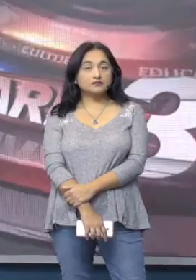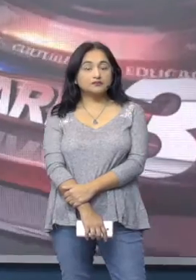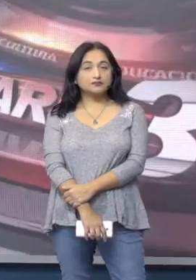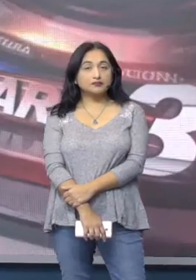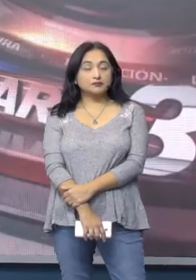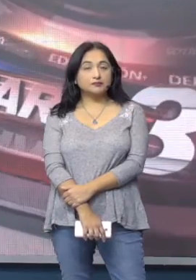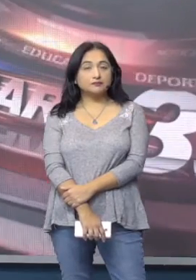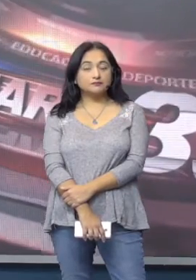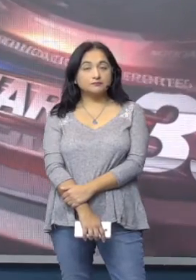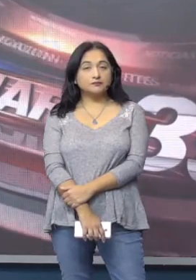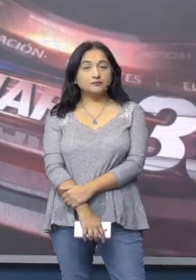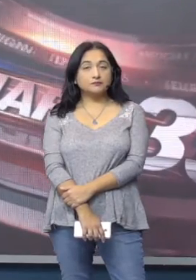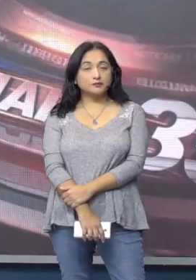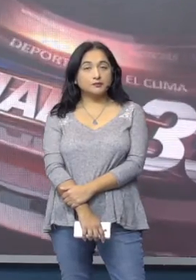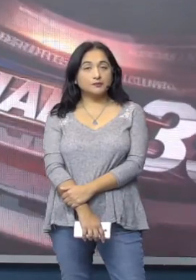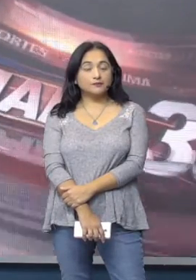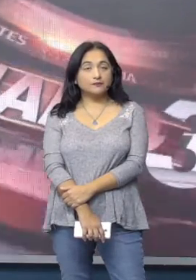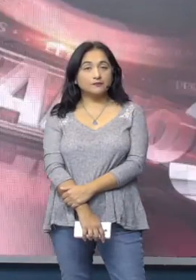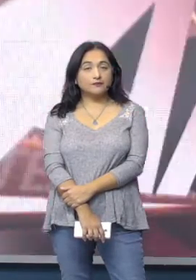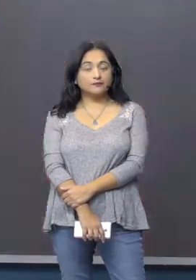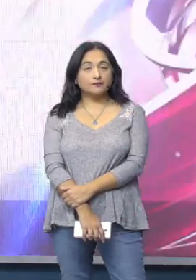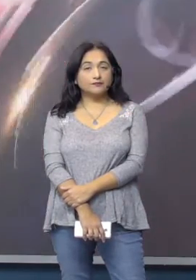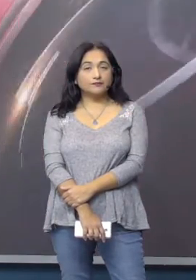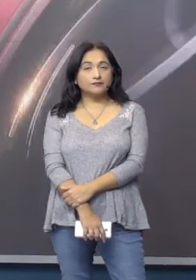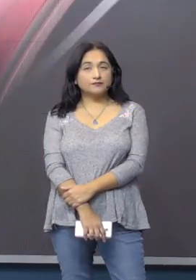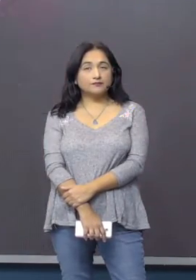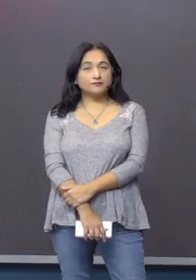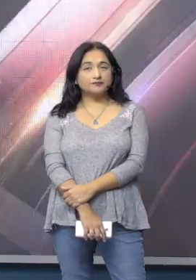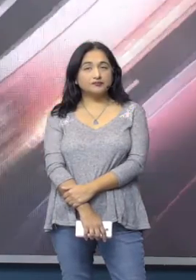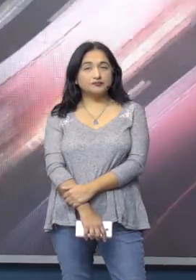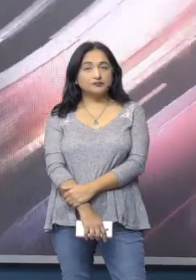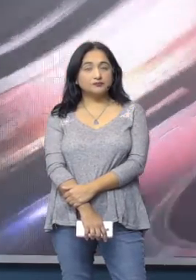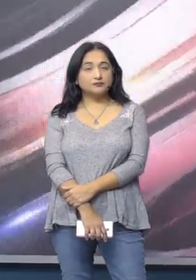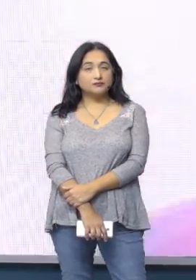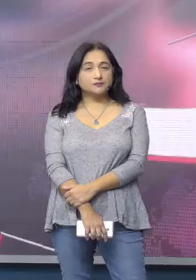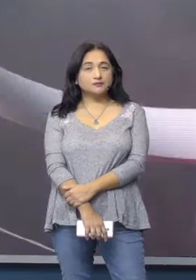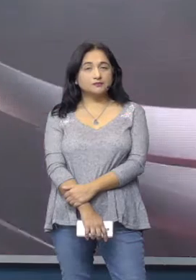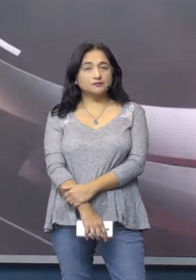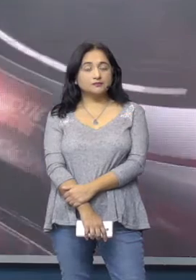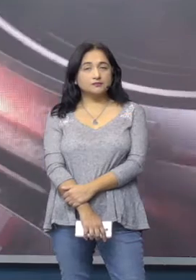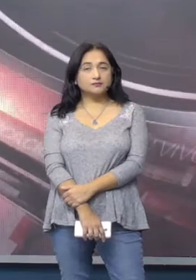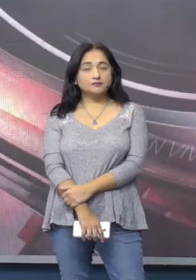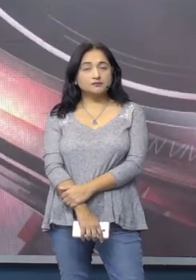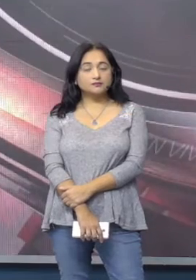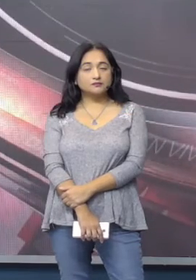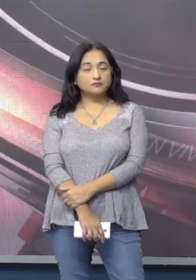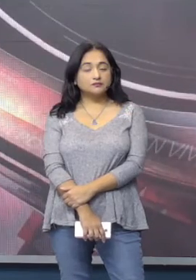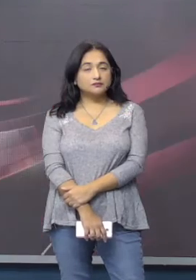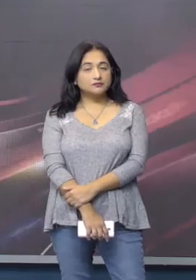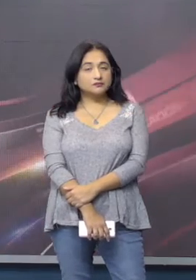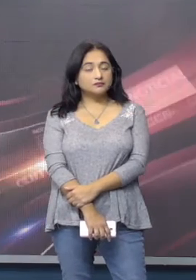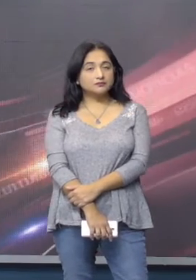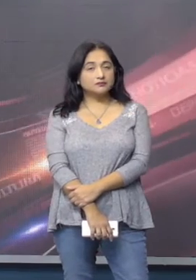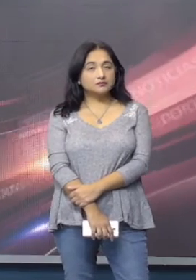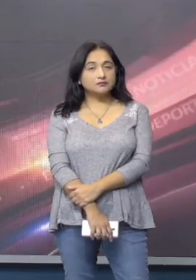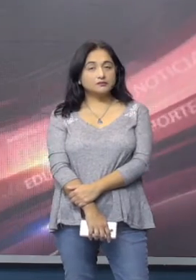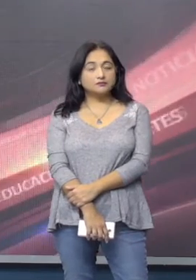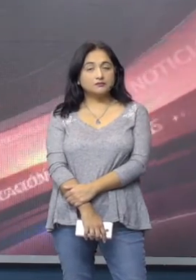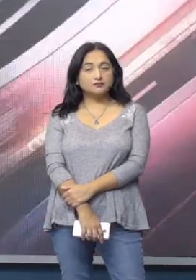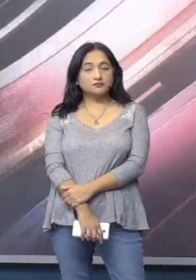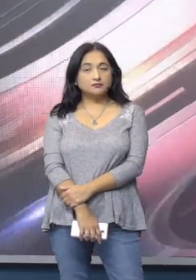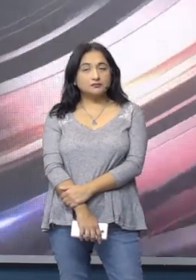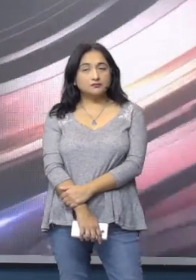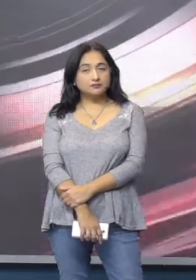niveles y modalidades. También hablamos sobre las encuestas nacionales para los procesos de evaluación en el